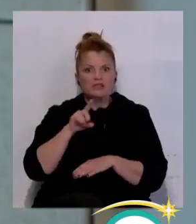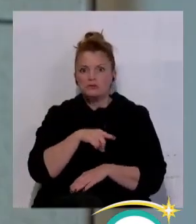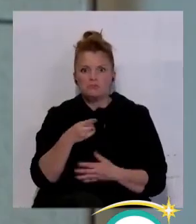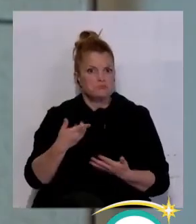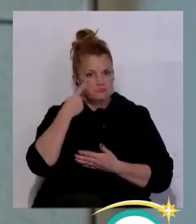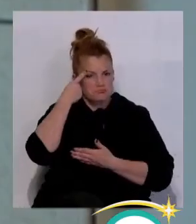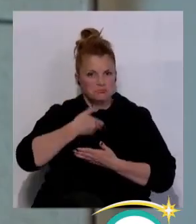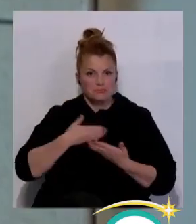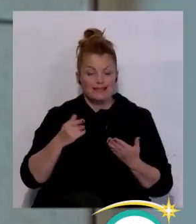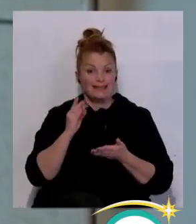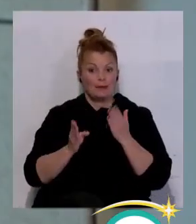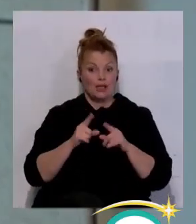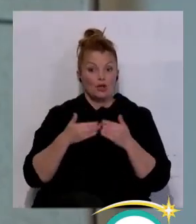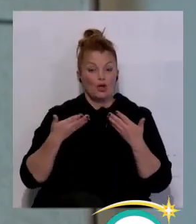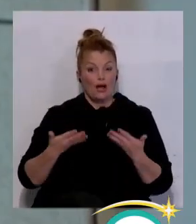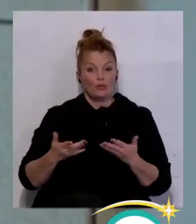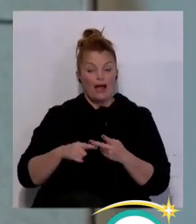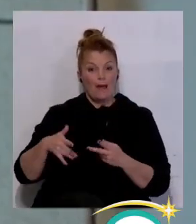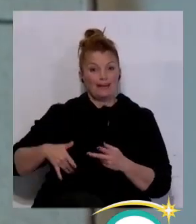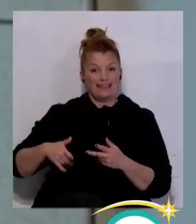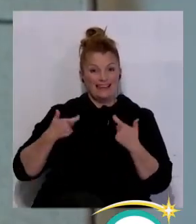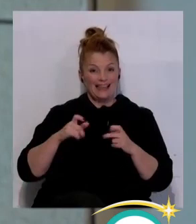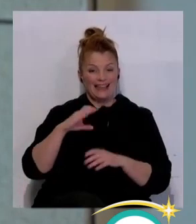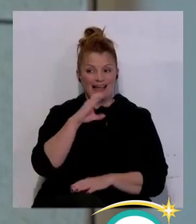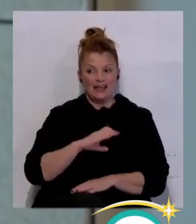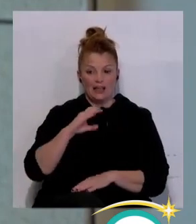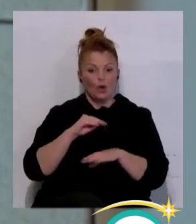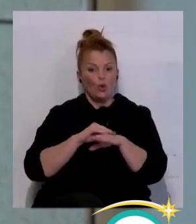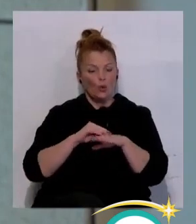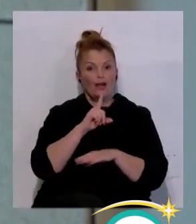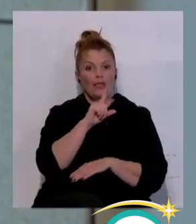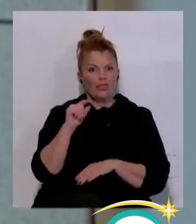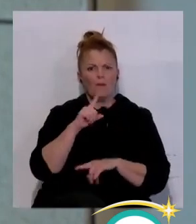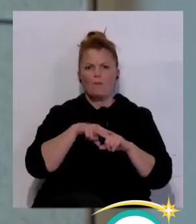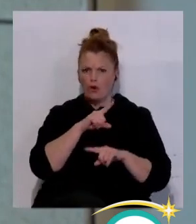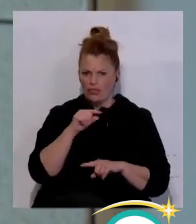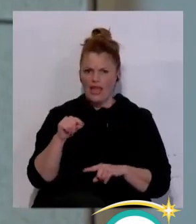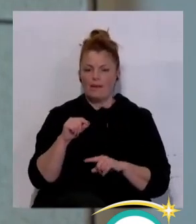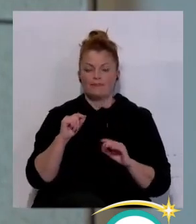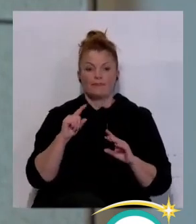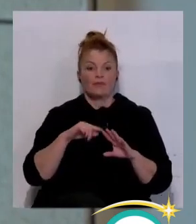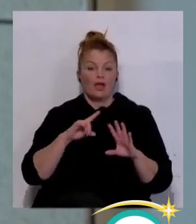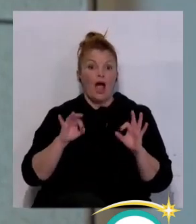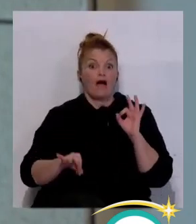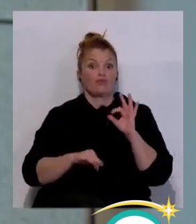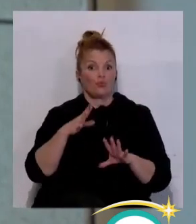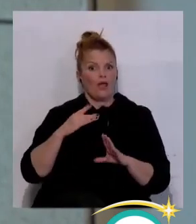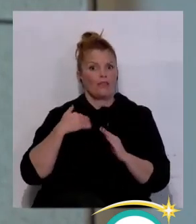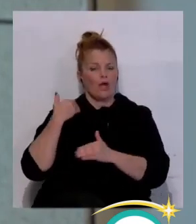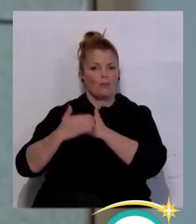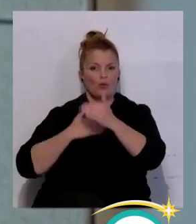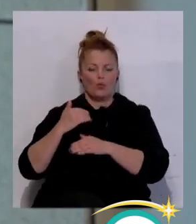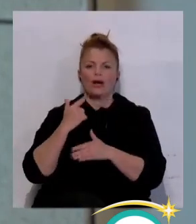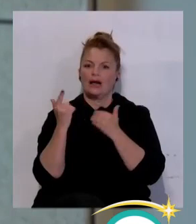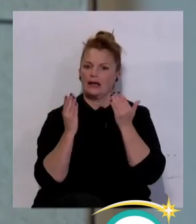el tratamiento actual de la hepatitis C cura prácticamente en el 100% de los casos. Afortunadamente, la evolución de los